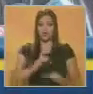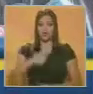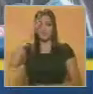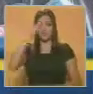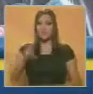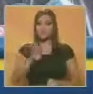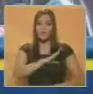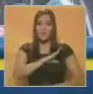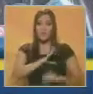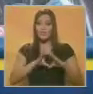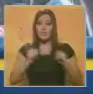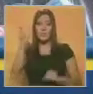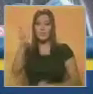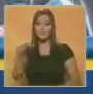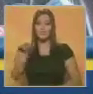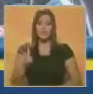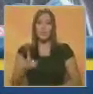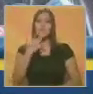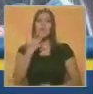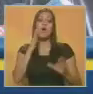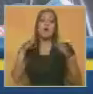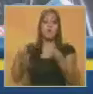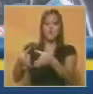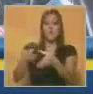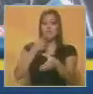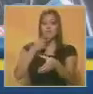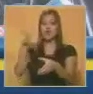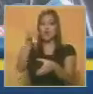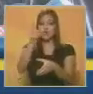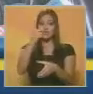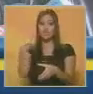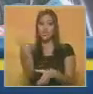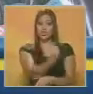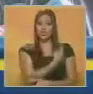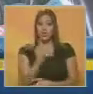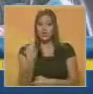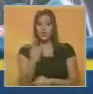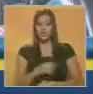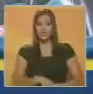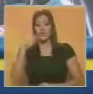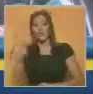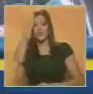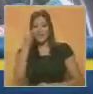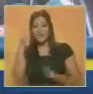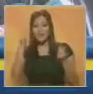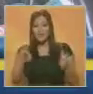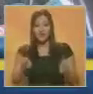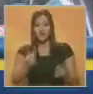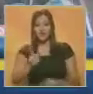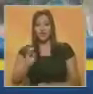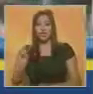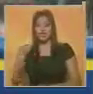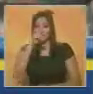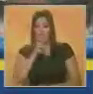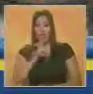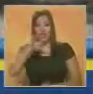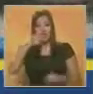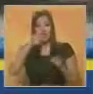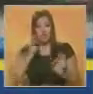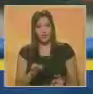de todos los venezolanos no de una parcialidad política el mandatario cree que el dispositivo Bicentenario de seguridad